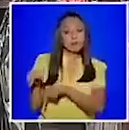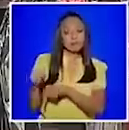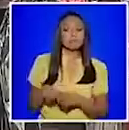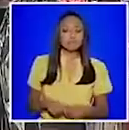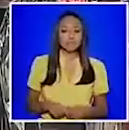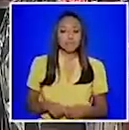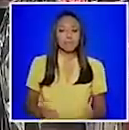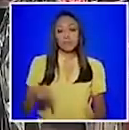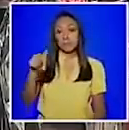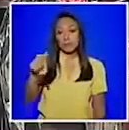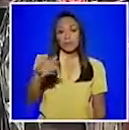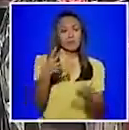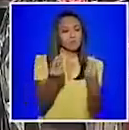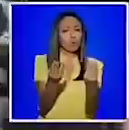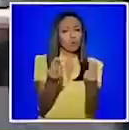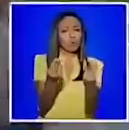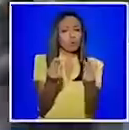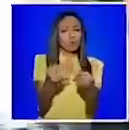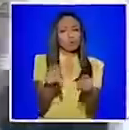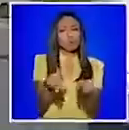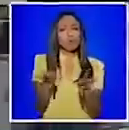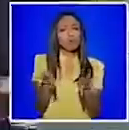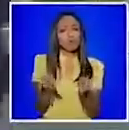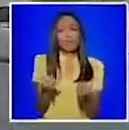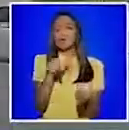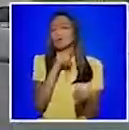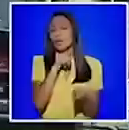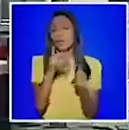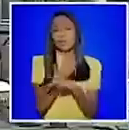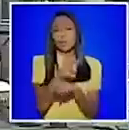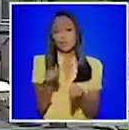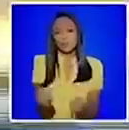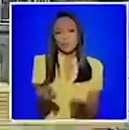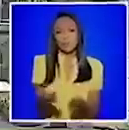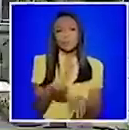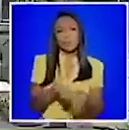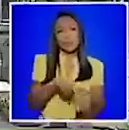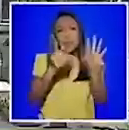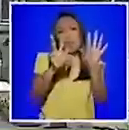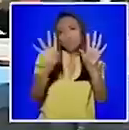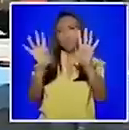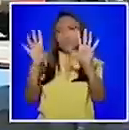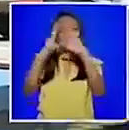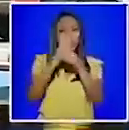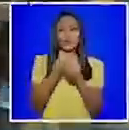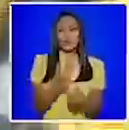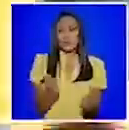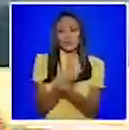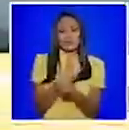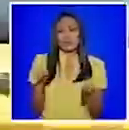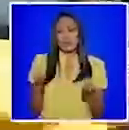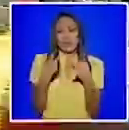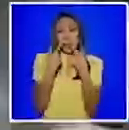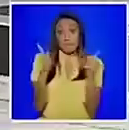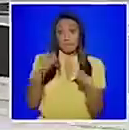hay bastantes robos y asaltos. A partir de las 8 o 9 de la noche ya no hay cómo transitar aquí libremente,